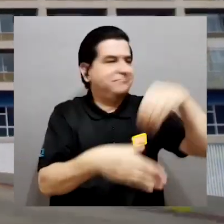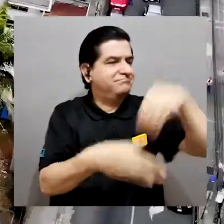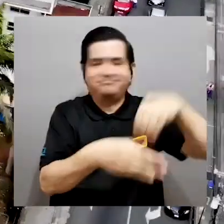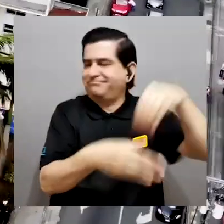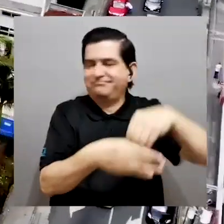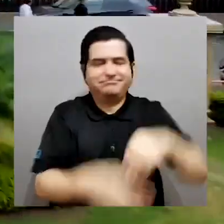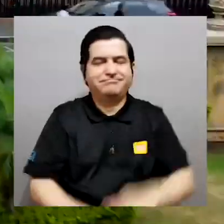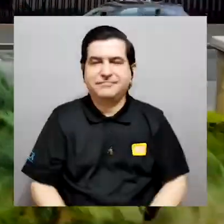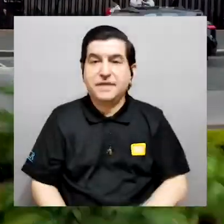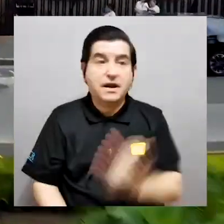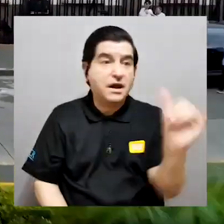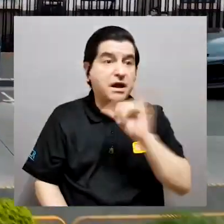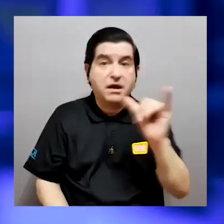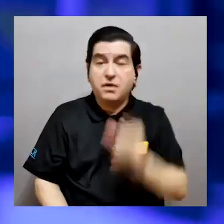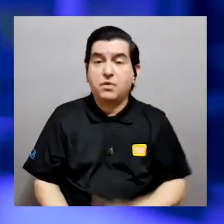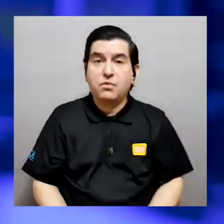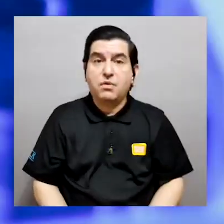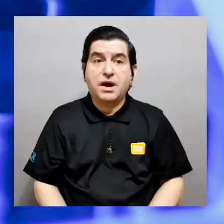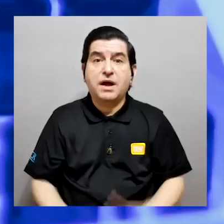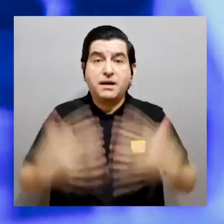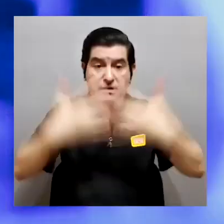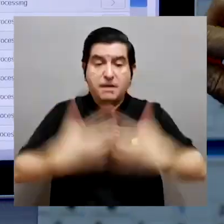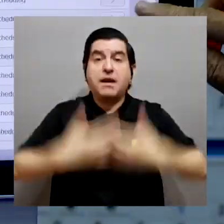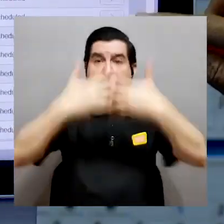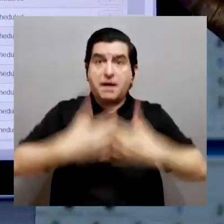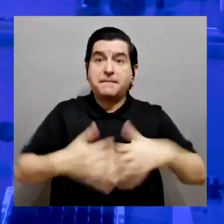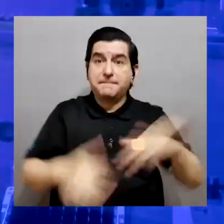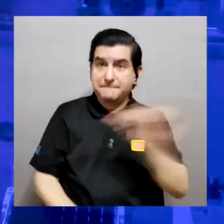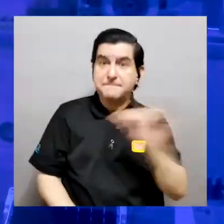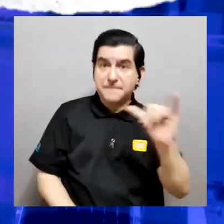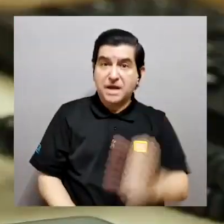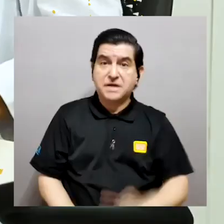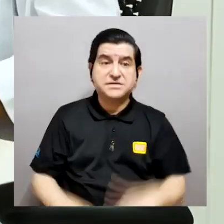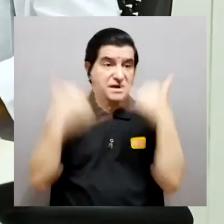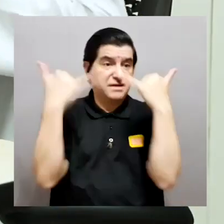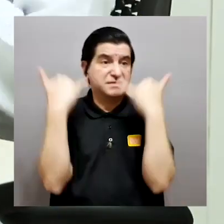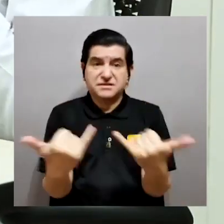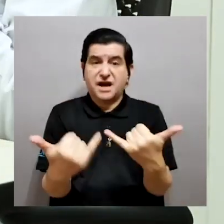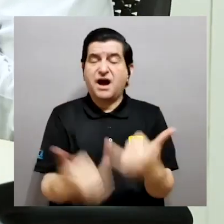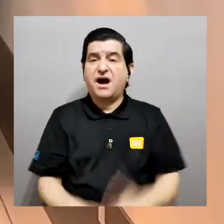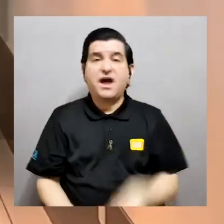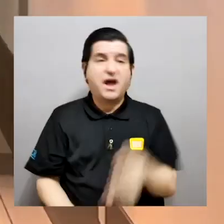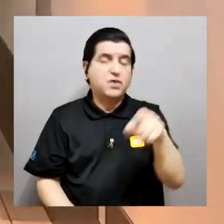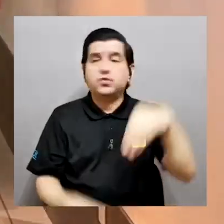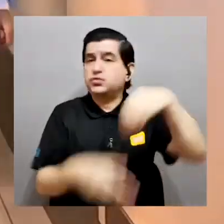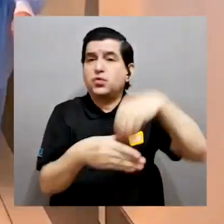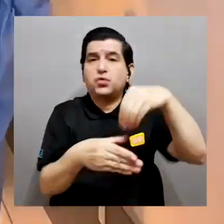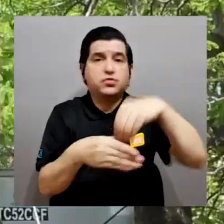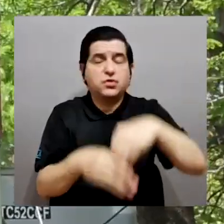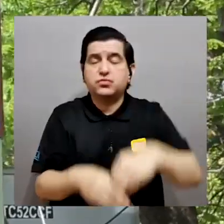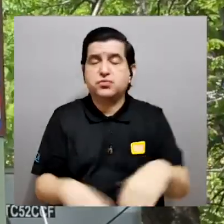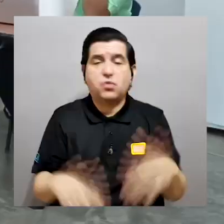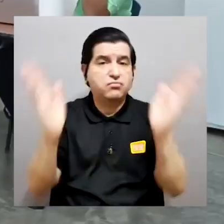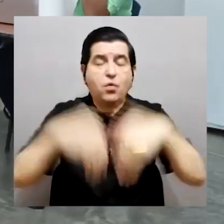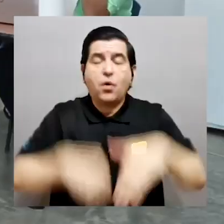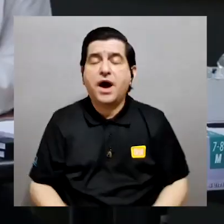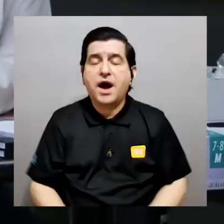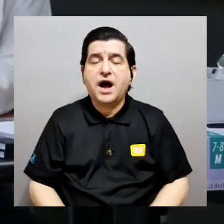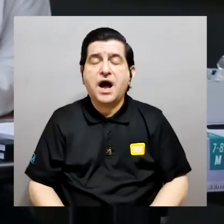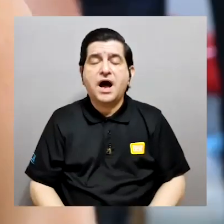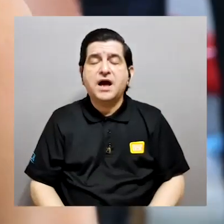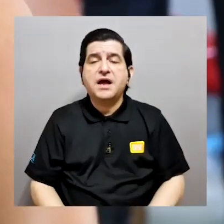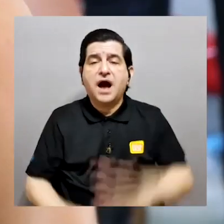cotizar, y también de empresas también igual que han dejado, digamos, de aportar. La reducción, digamos, de